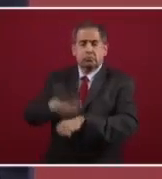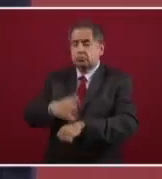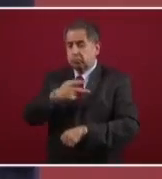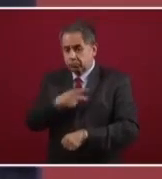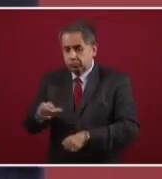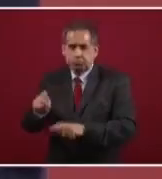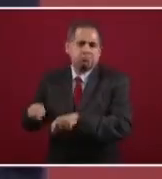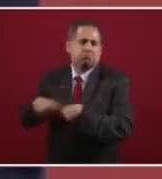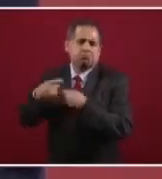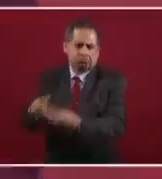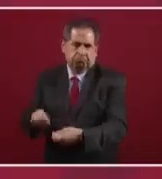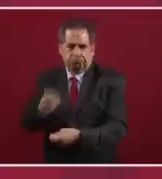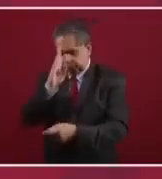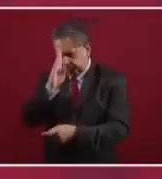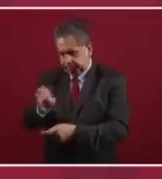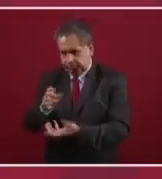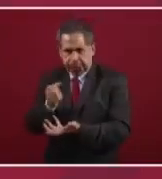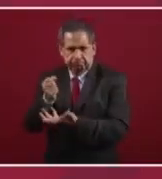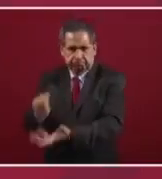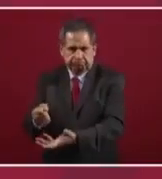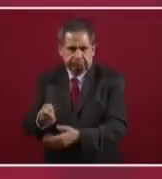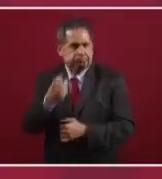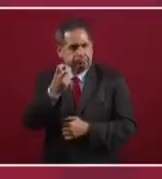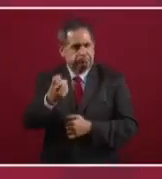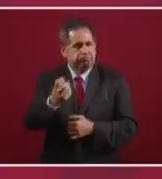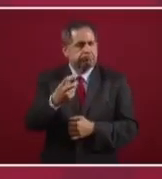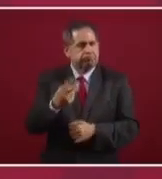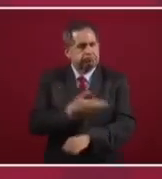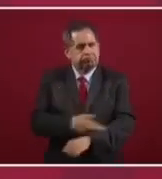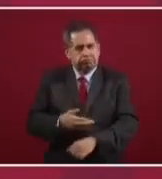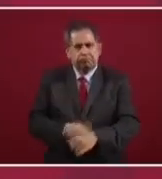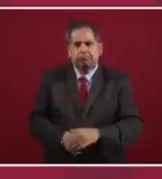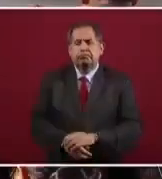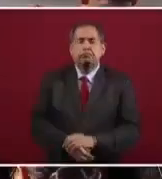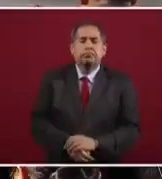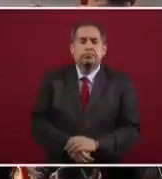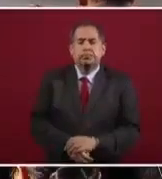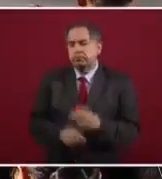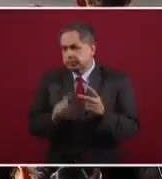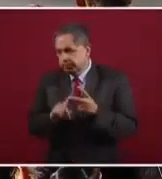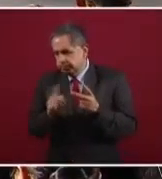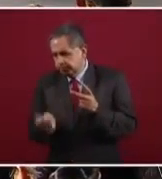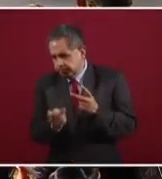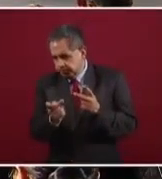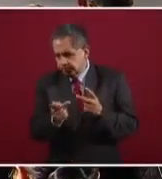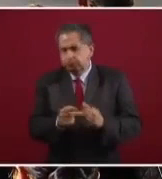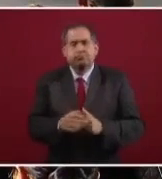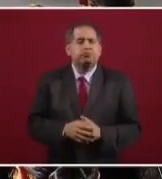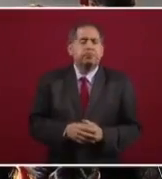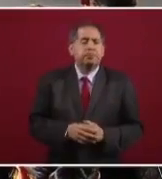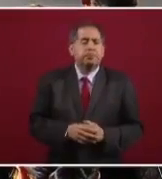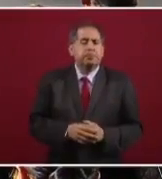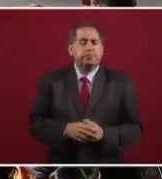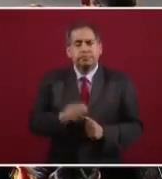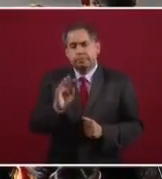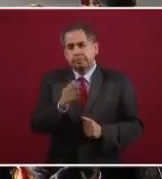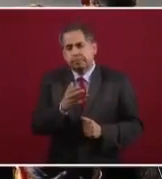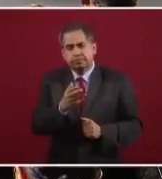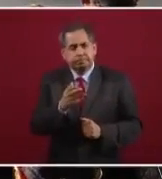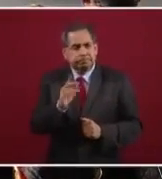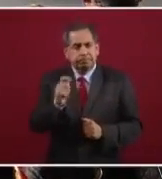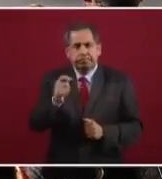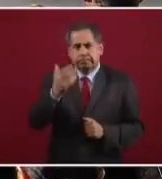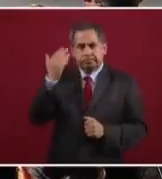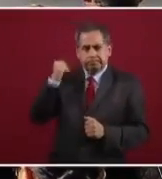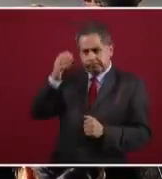más pobre. Eso lo vamos a llevar a cabo. La segunda pregunta, presidente, sería, después de los hechos